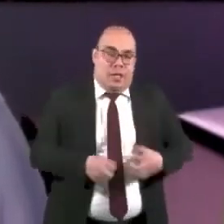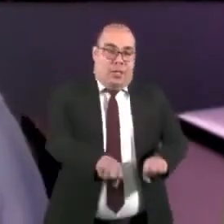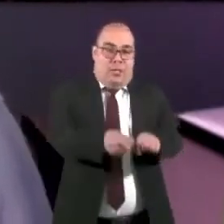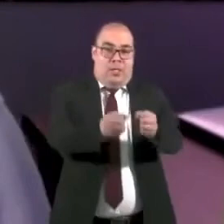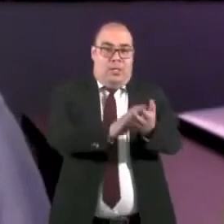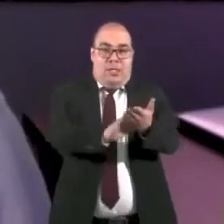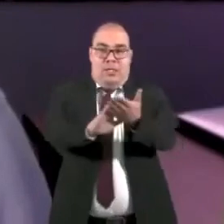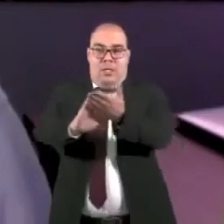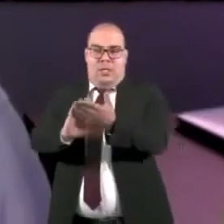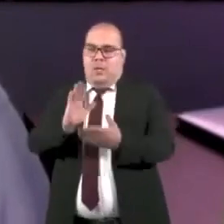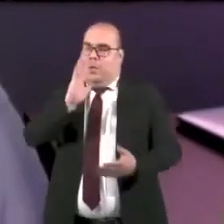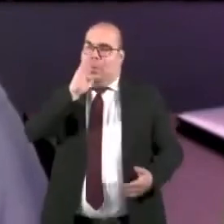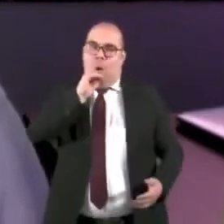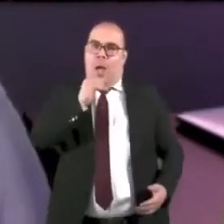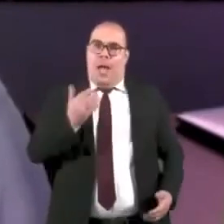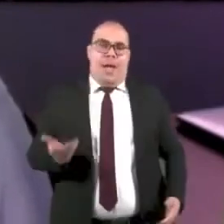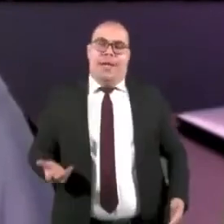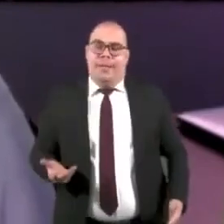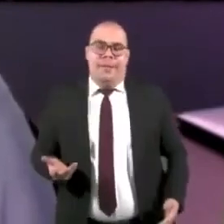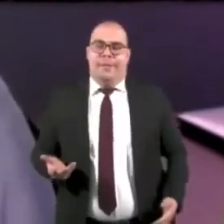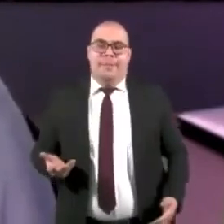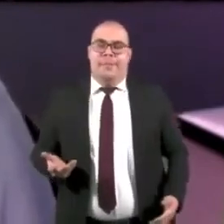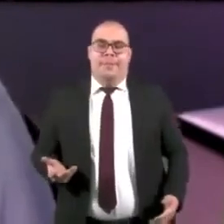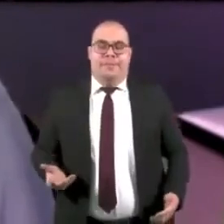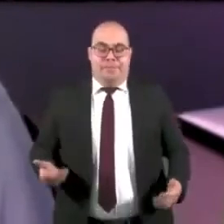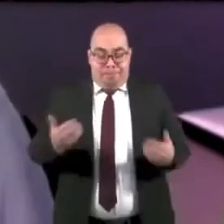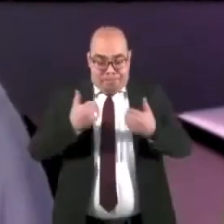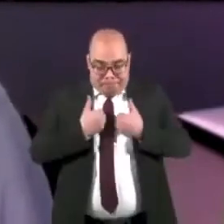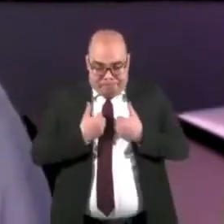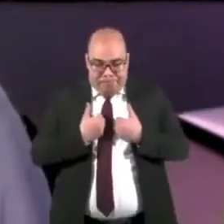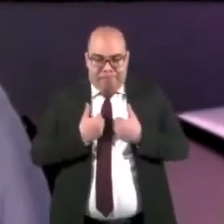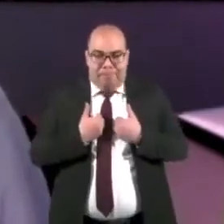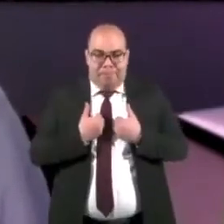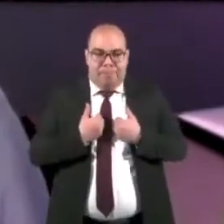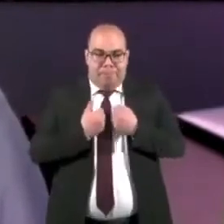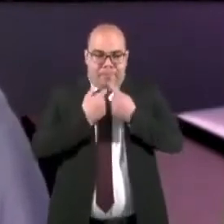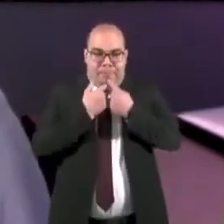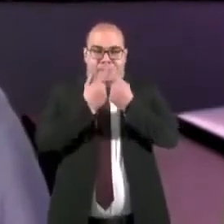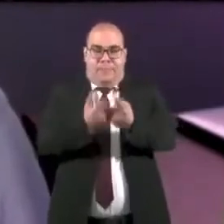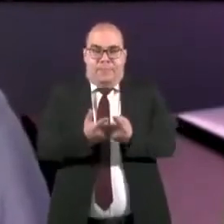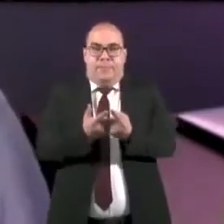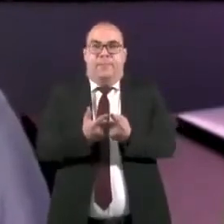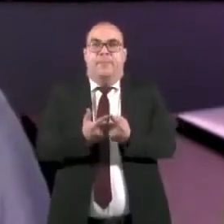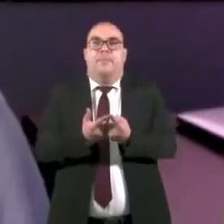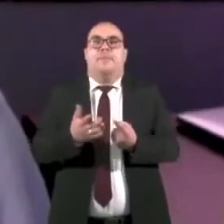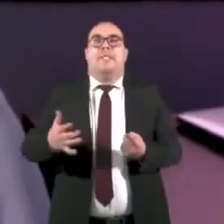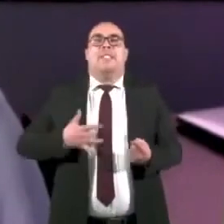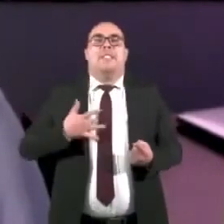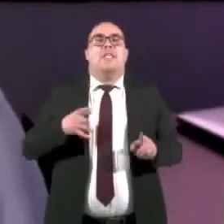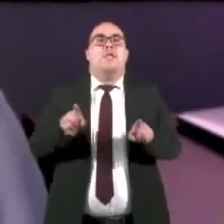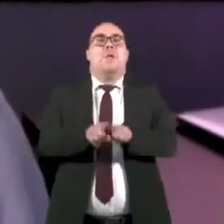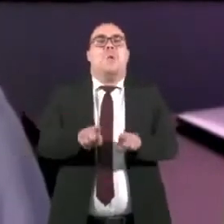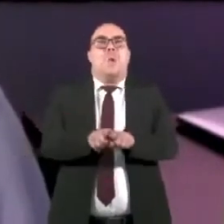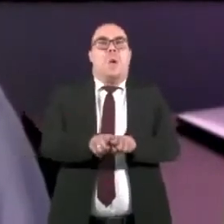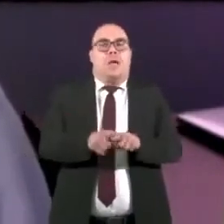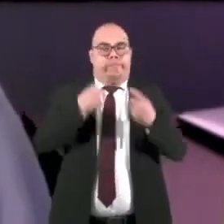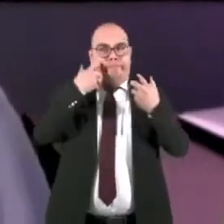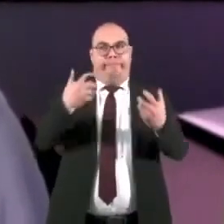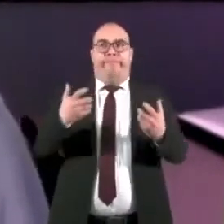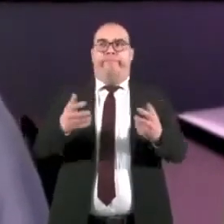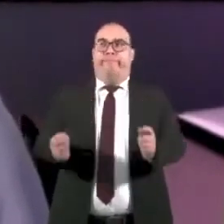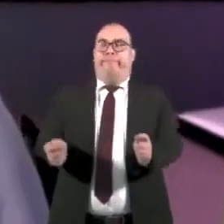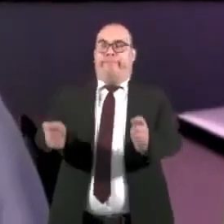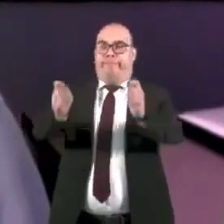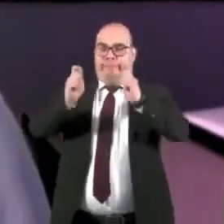hechos. Y yo creo que lo dije antes y lo repito, me siento privilegiado el haber